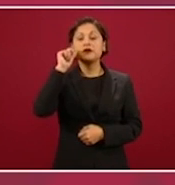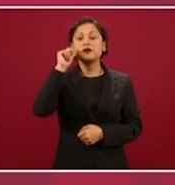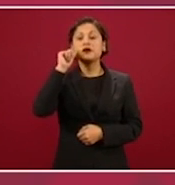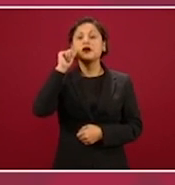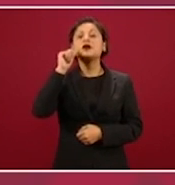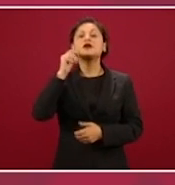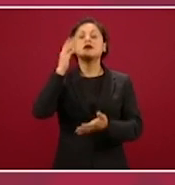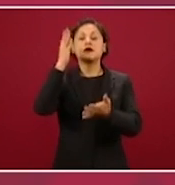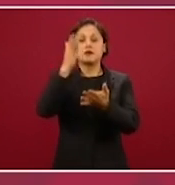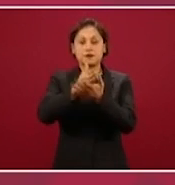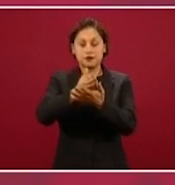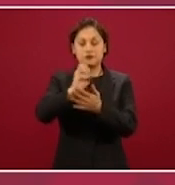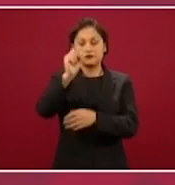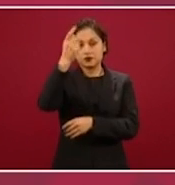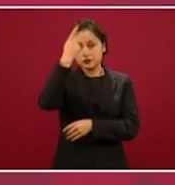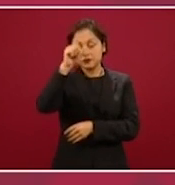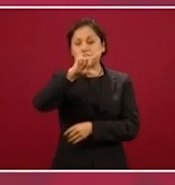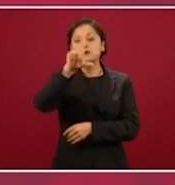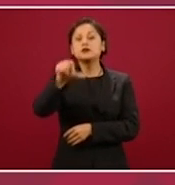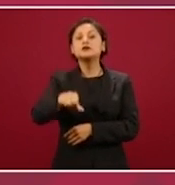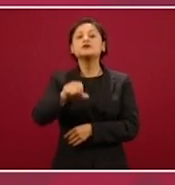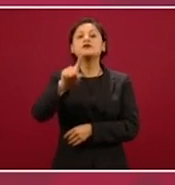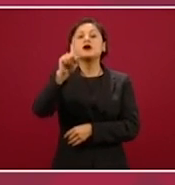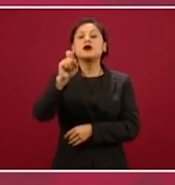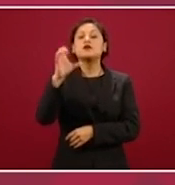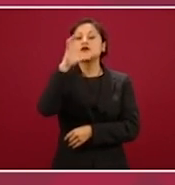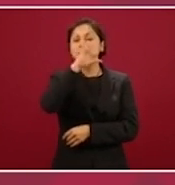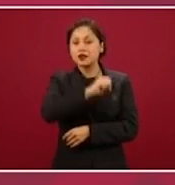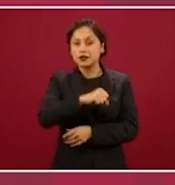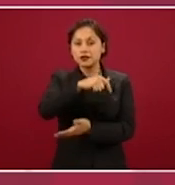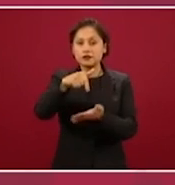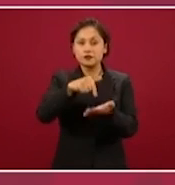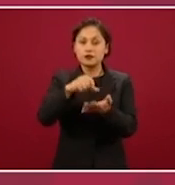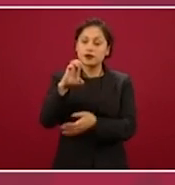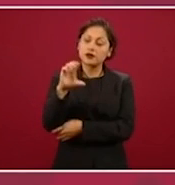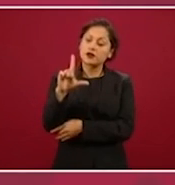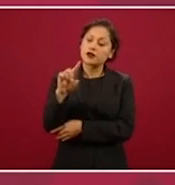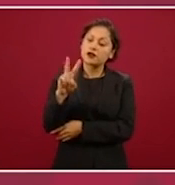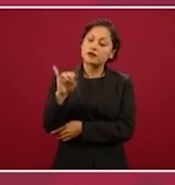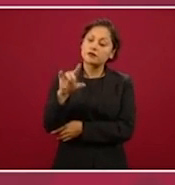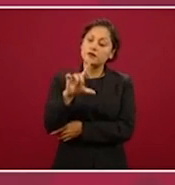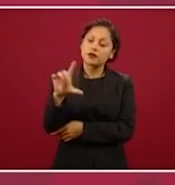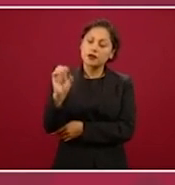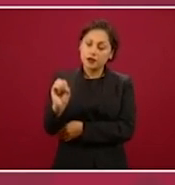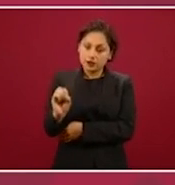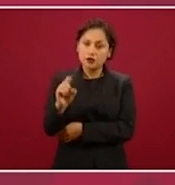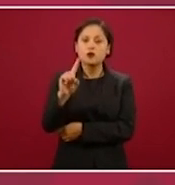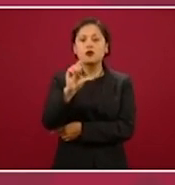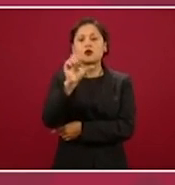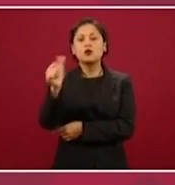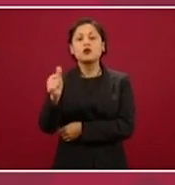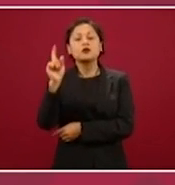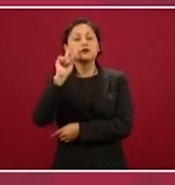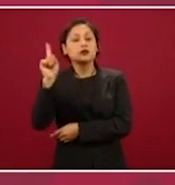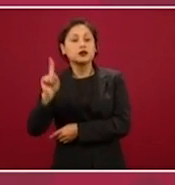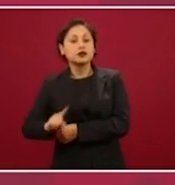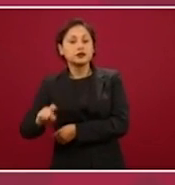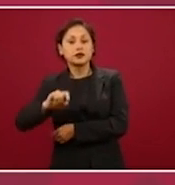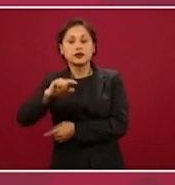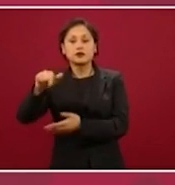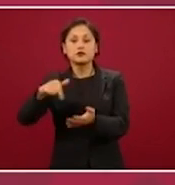Aguascalientes, vamos a Calvillo, y vamos a estar en Jerez, Zacatecas, y